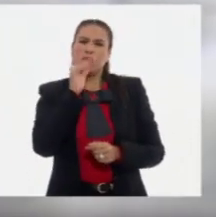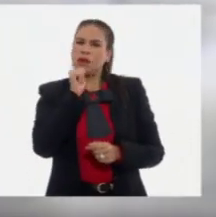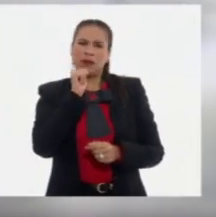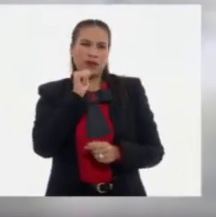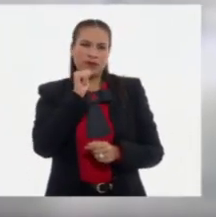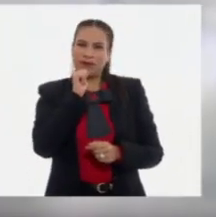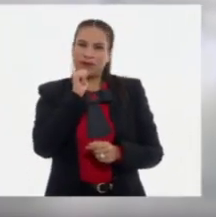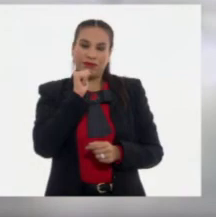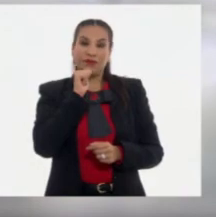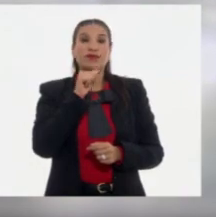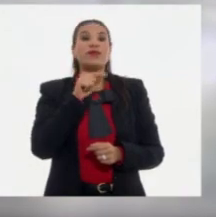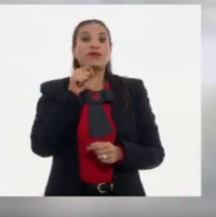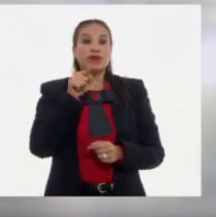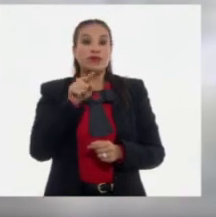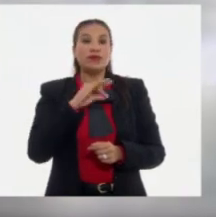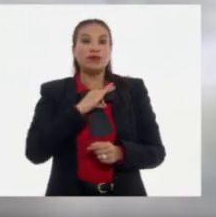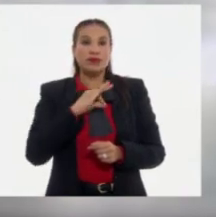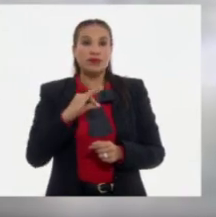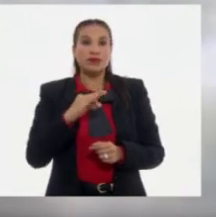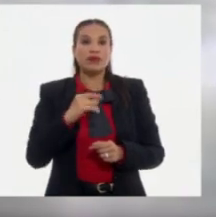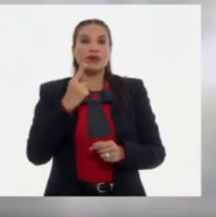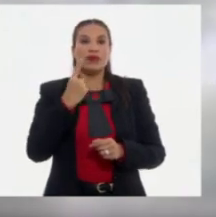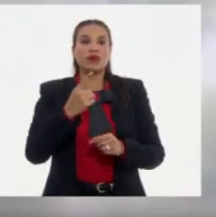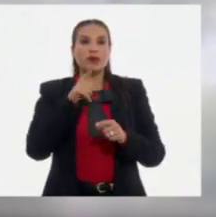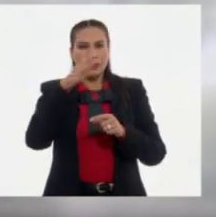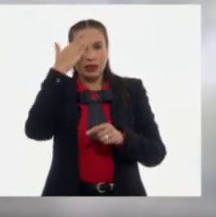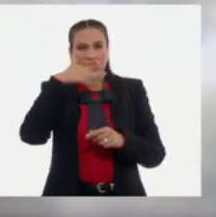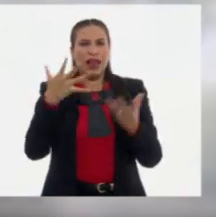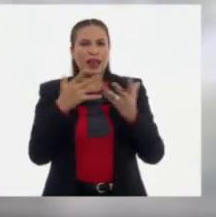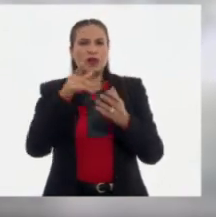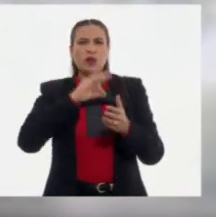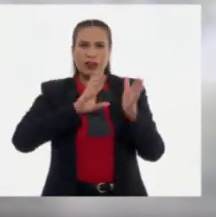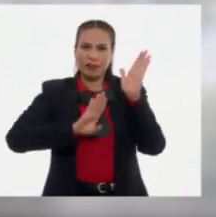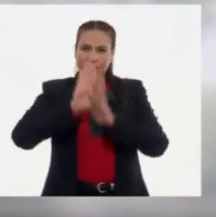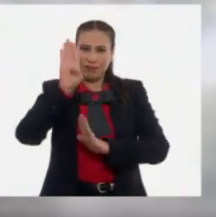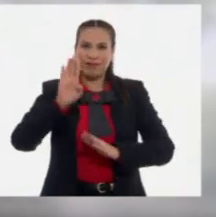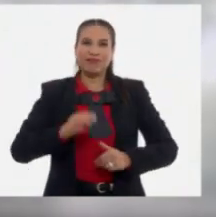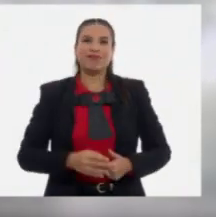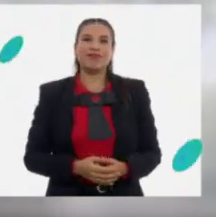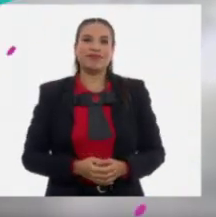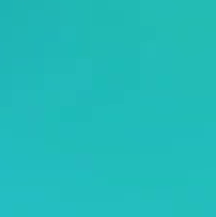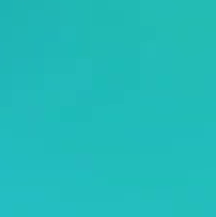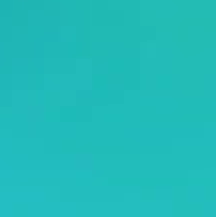no exista el no se puede, porque solamente tú sabes hasta dónde puedes llegar.